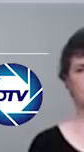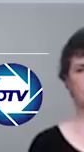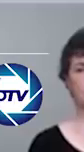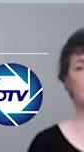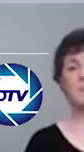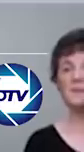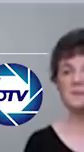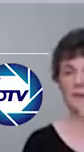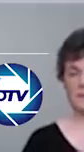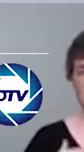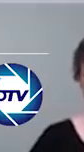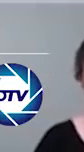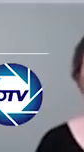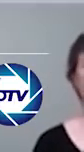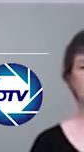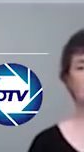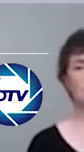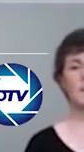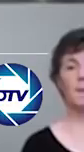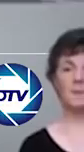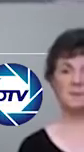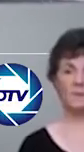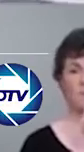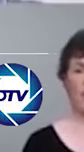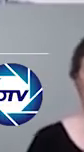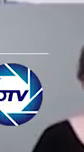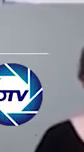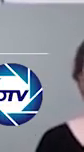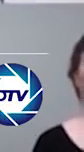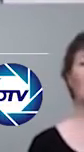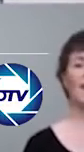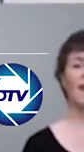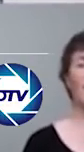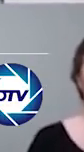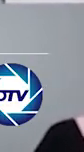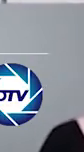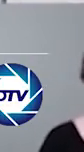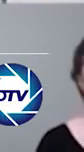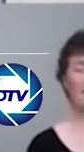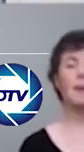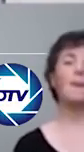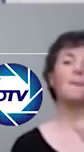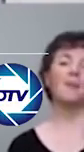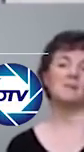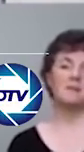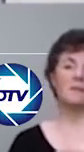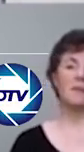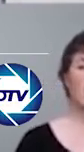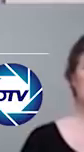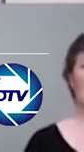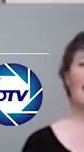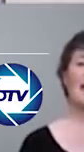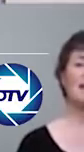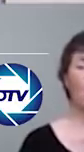y bueno pues vox asa ha salido al quite y espero pues insisto que haya al menos el debate parlamentario